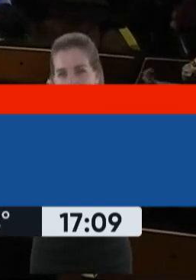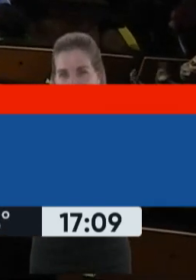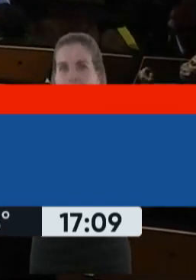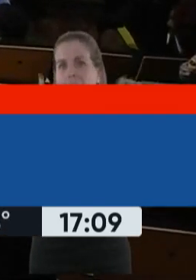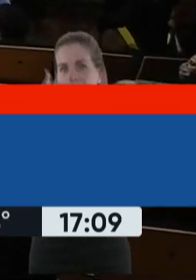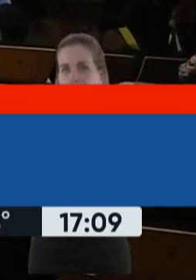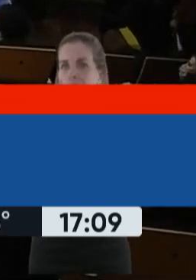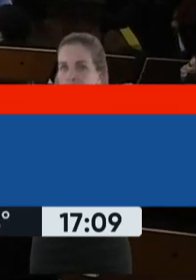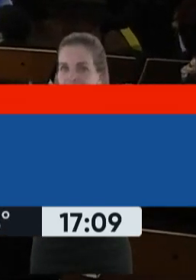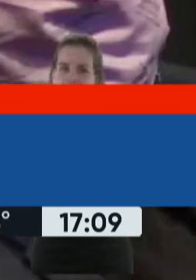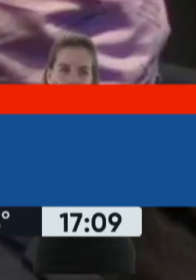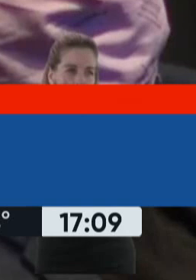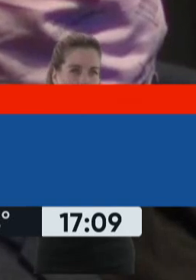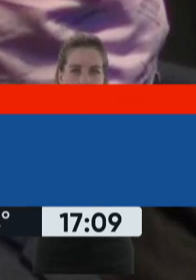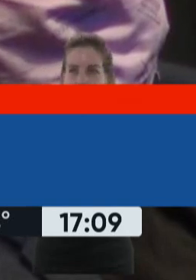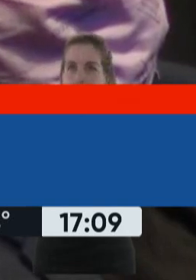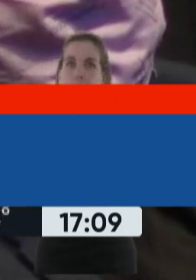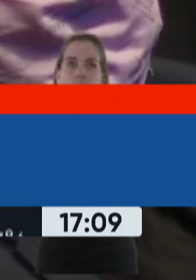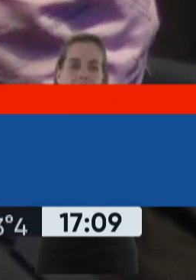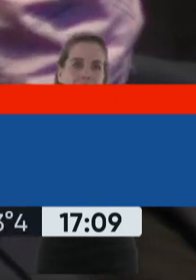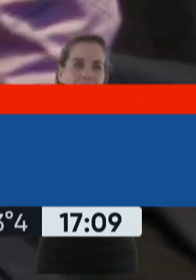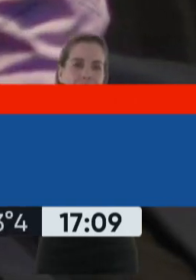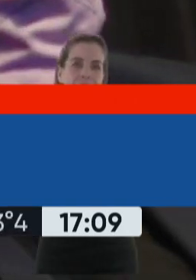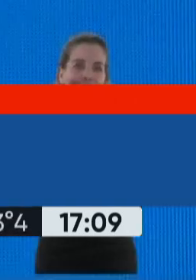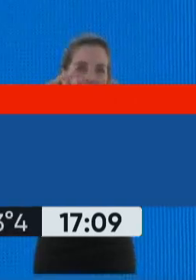complicar reconocer las caras con tanto barbijo.